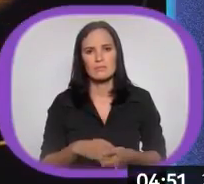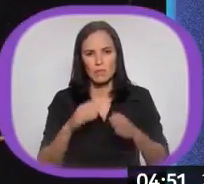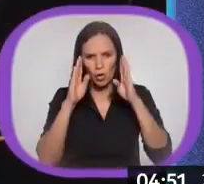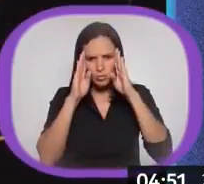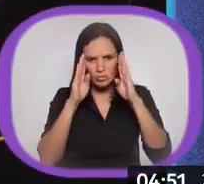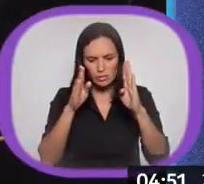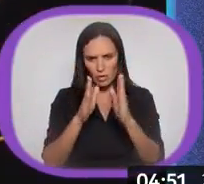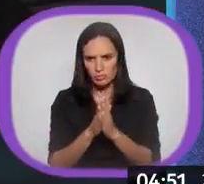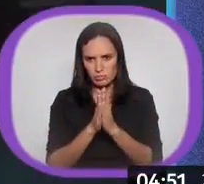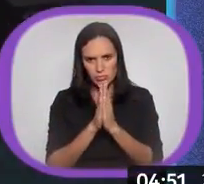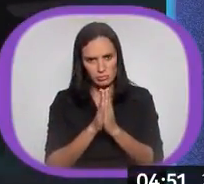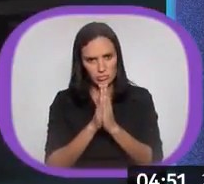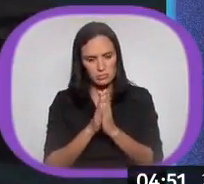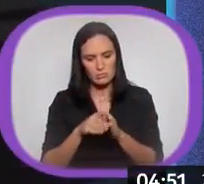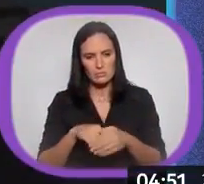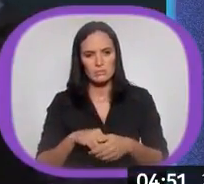de mantenerse enfocados.